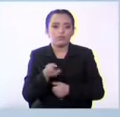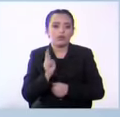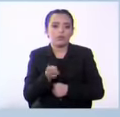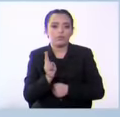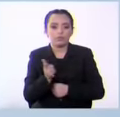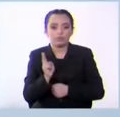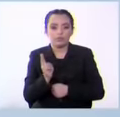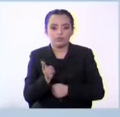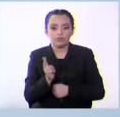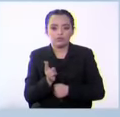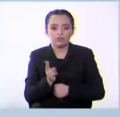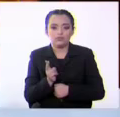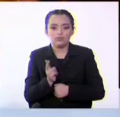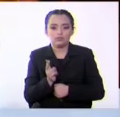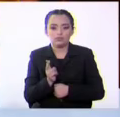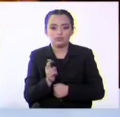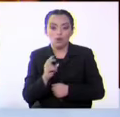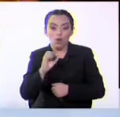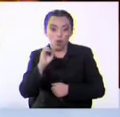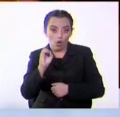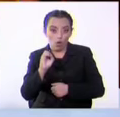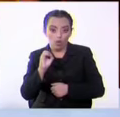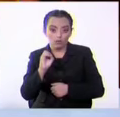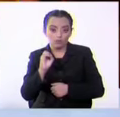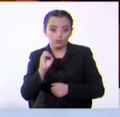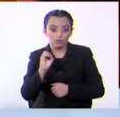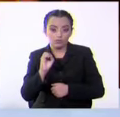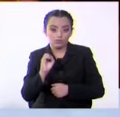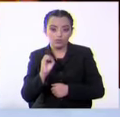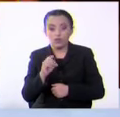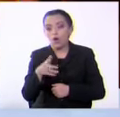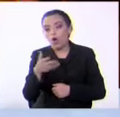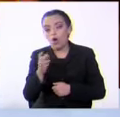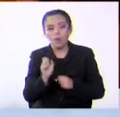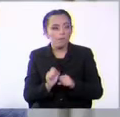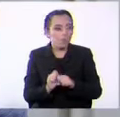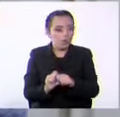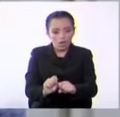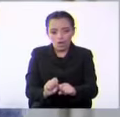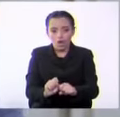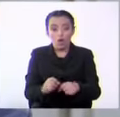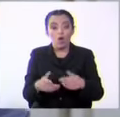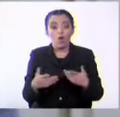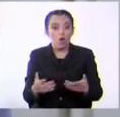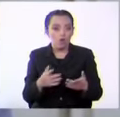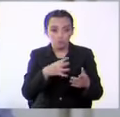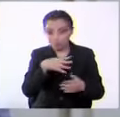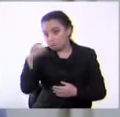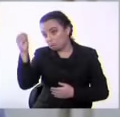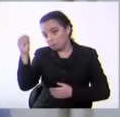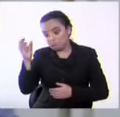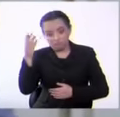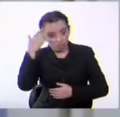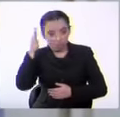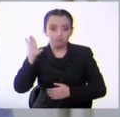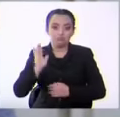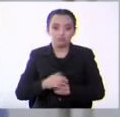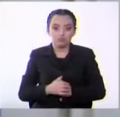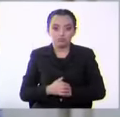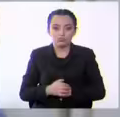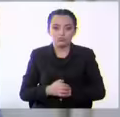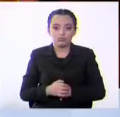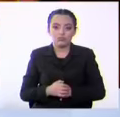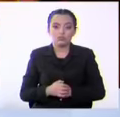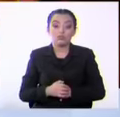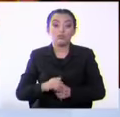de sangre O que por alguna razón o fallecieron o se fueron del país, lo que sea, y otras